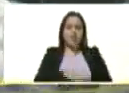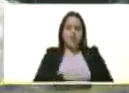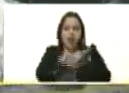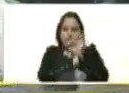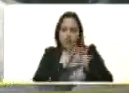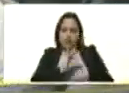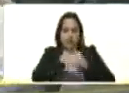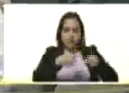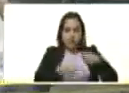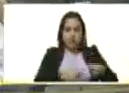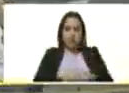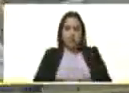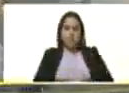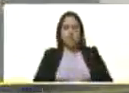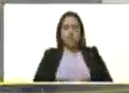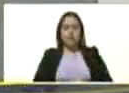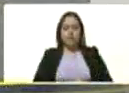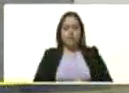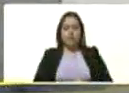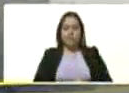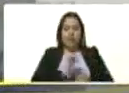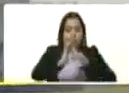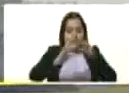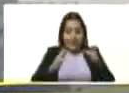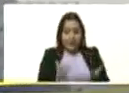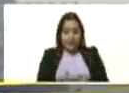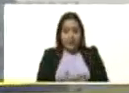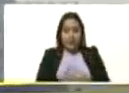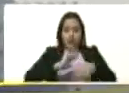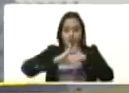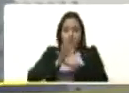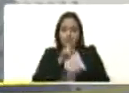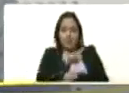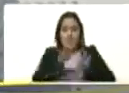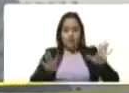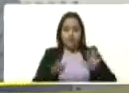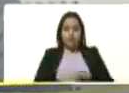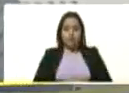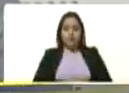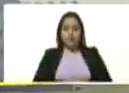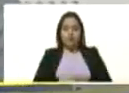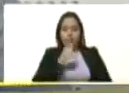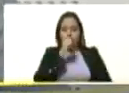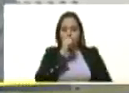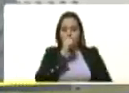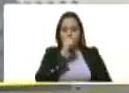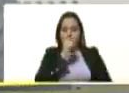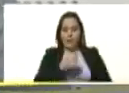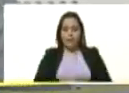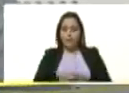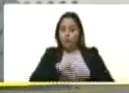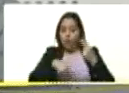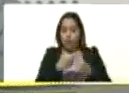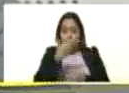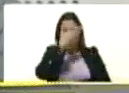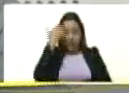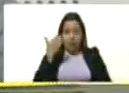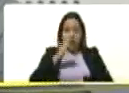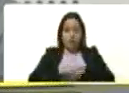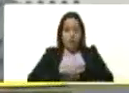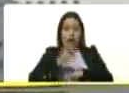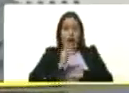generadas como consecuencia de la pandemia de la COVID-19. No olvidamos, porque lo padecemos